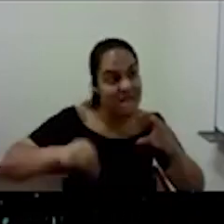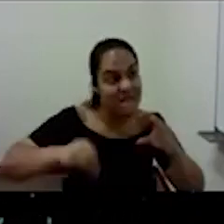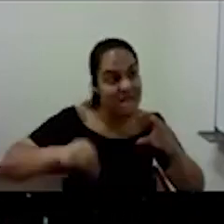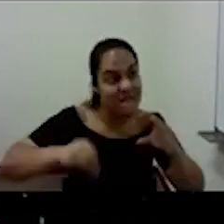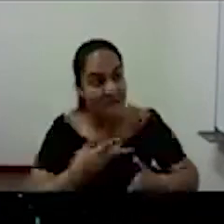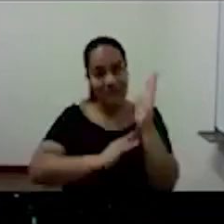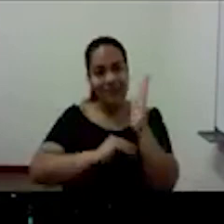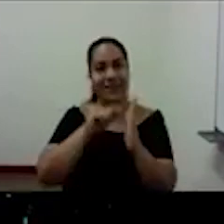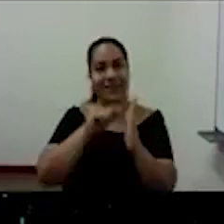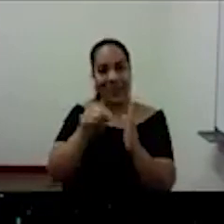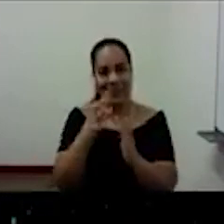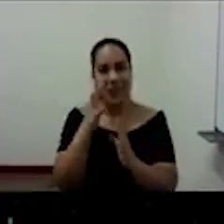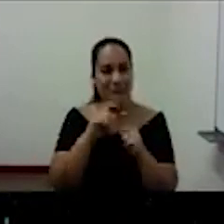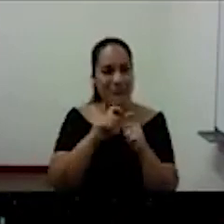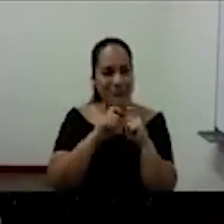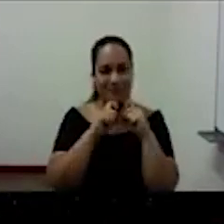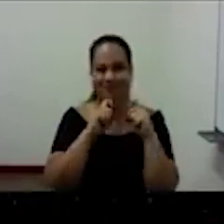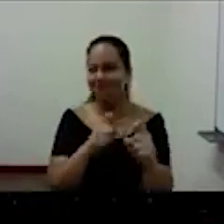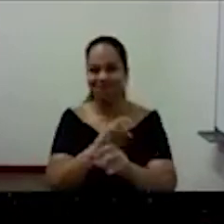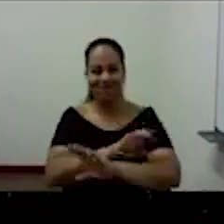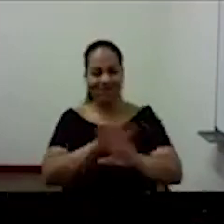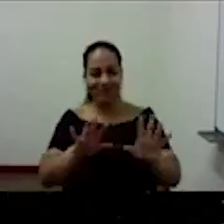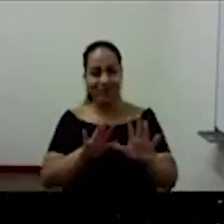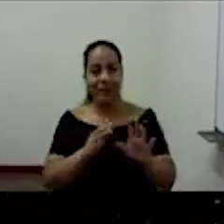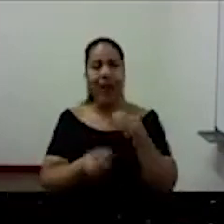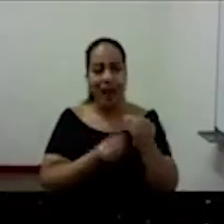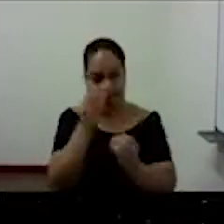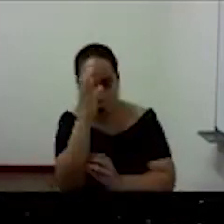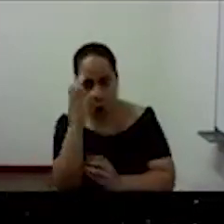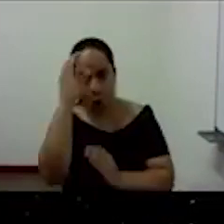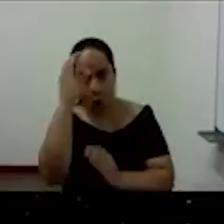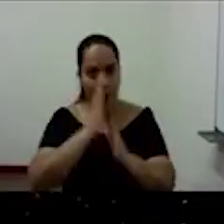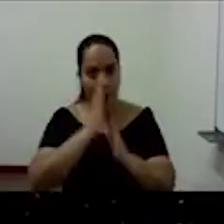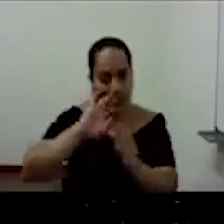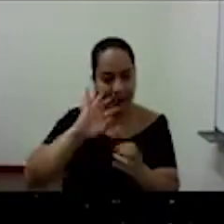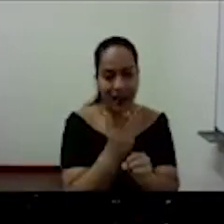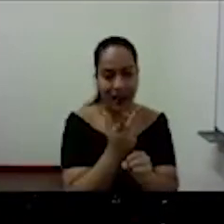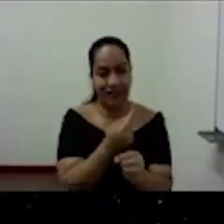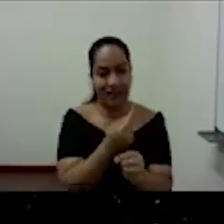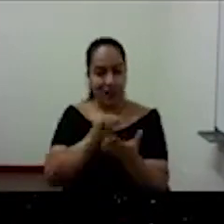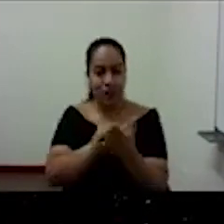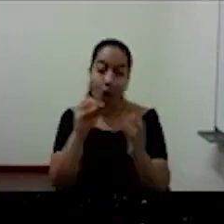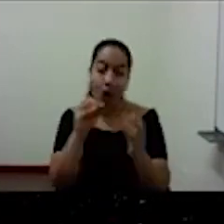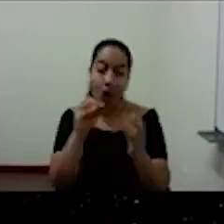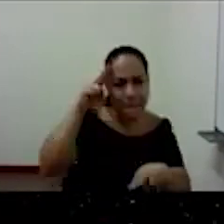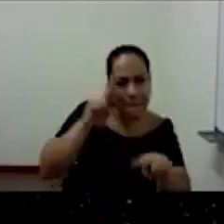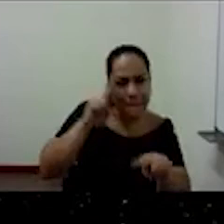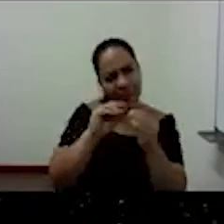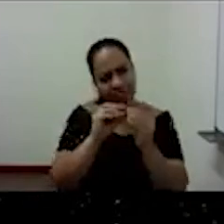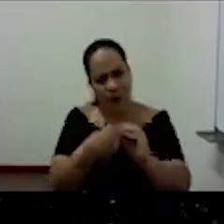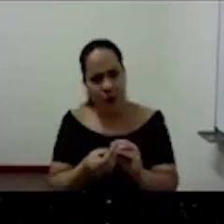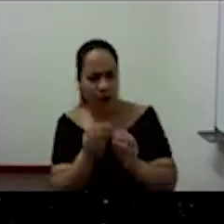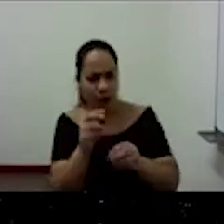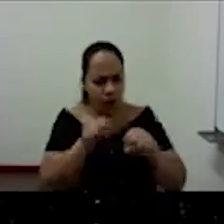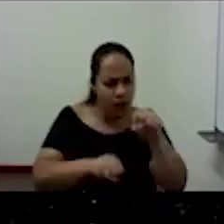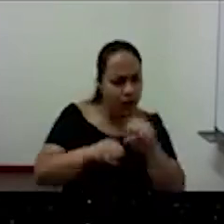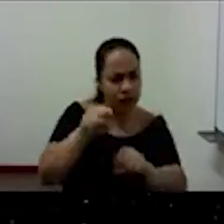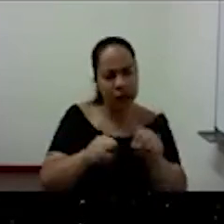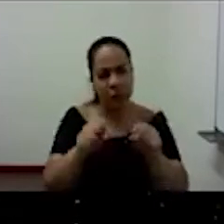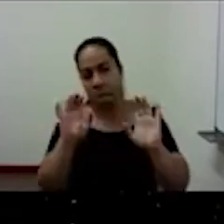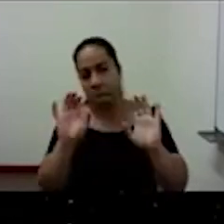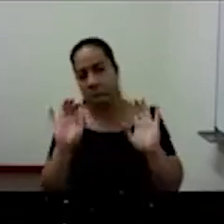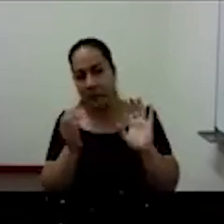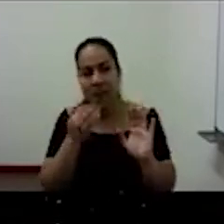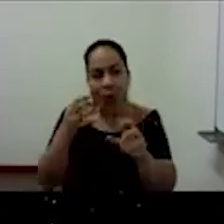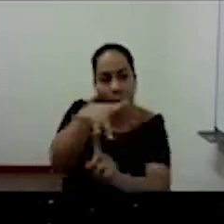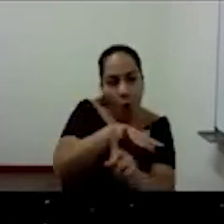Y por eso hace arte conceptual, o se inventa, digamos, la posibilidad de hacer del